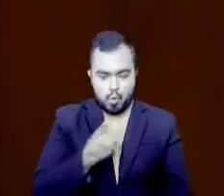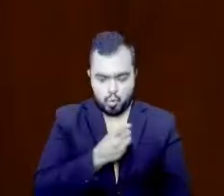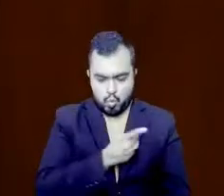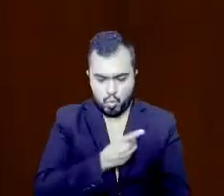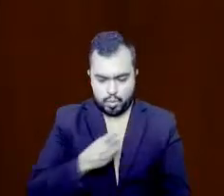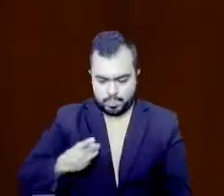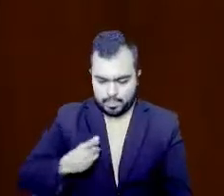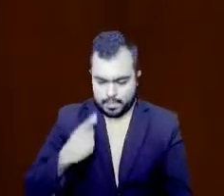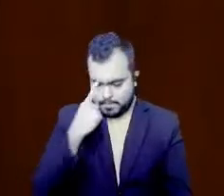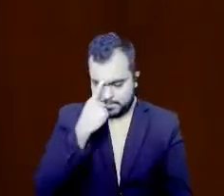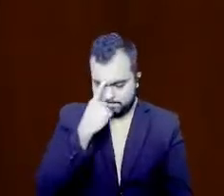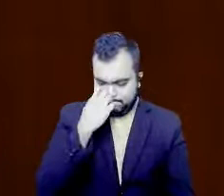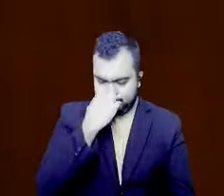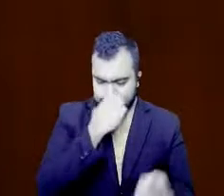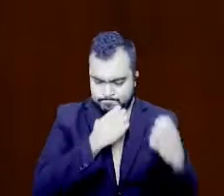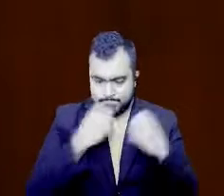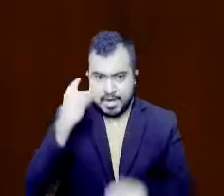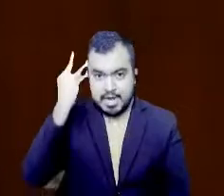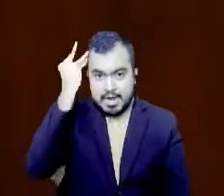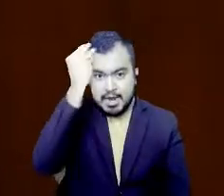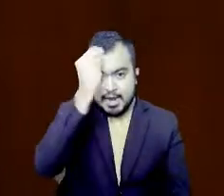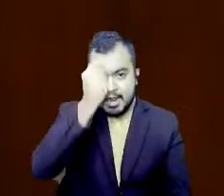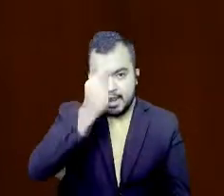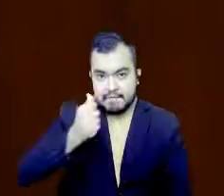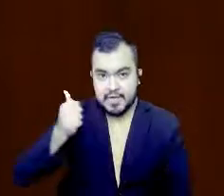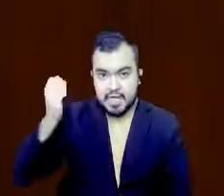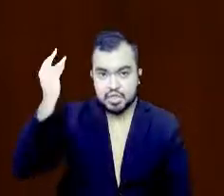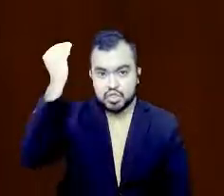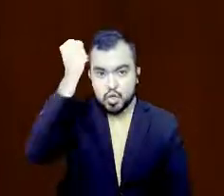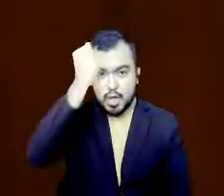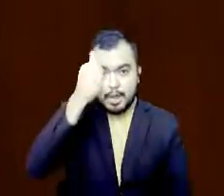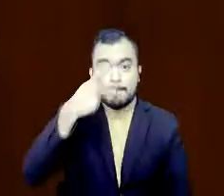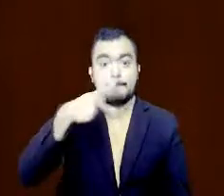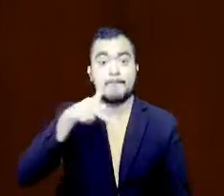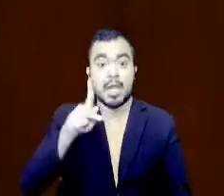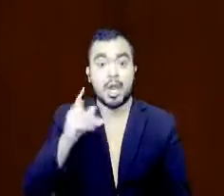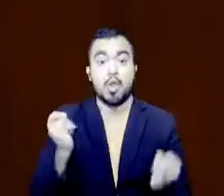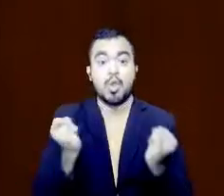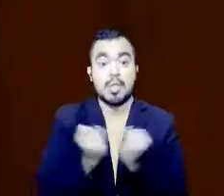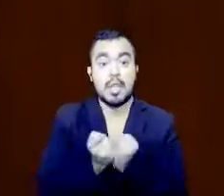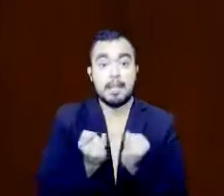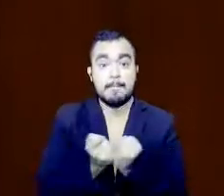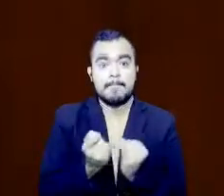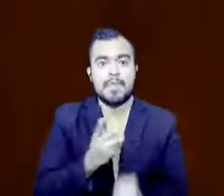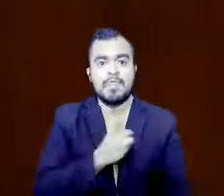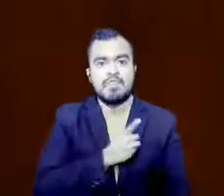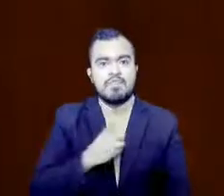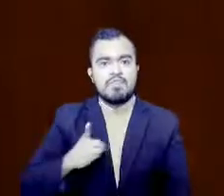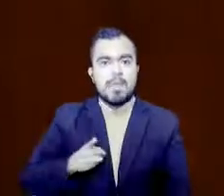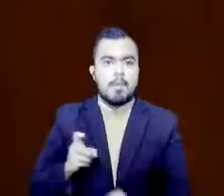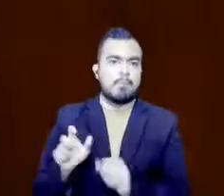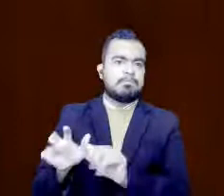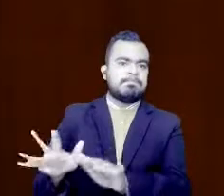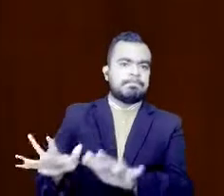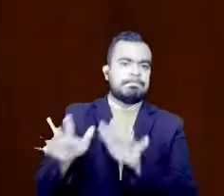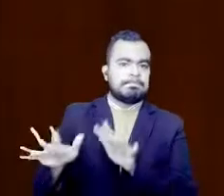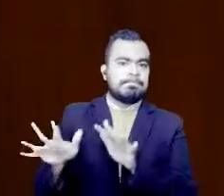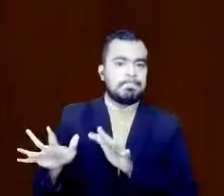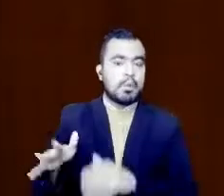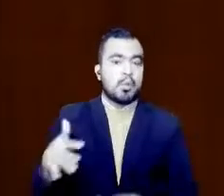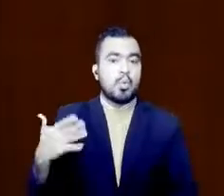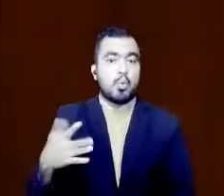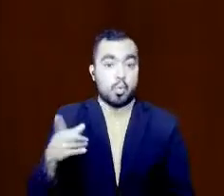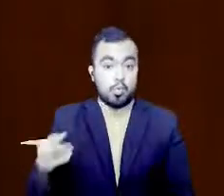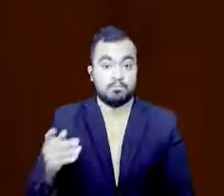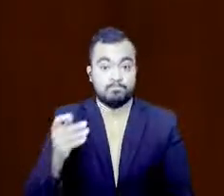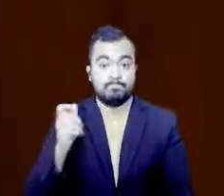nos tiene que poner a reflexionar. Pero también hay que destacar que puede ser una área de